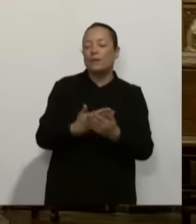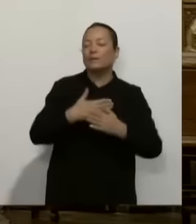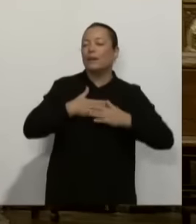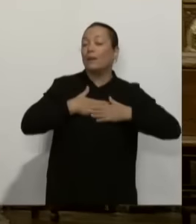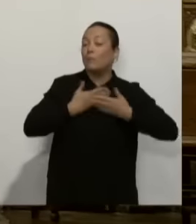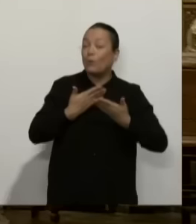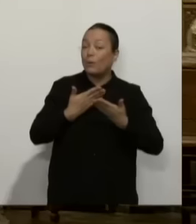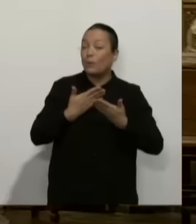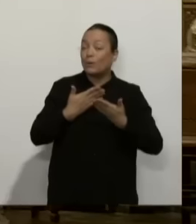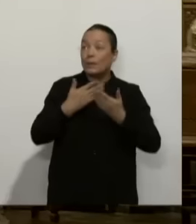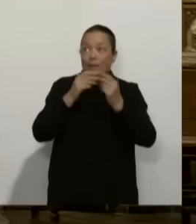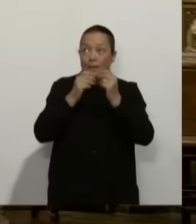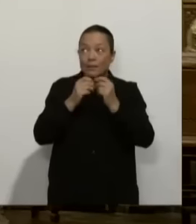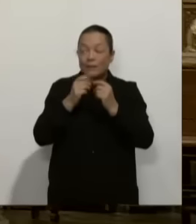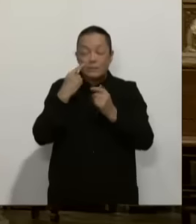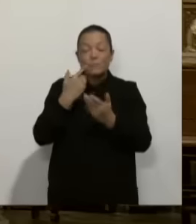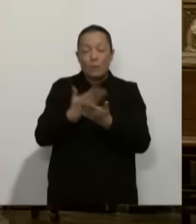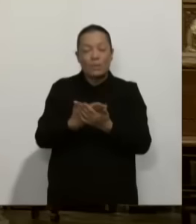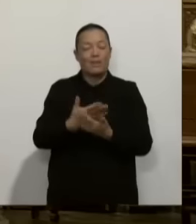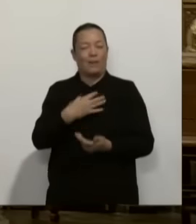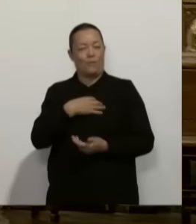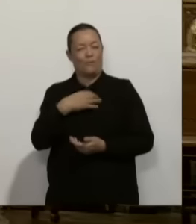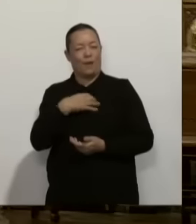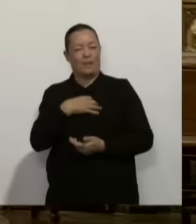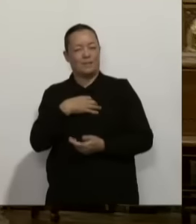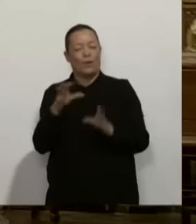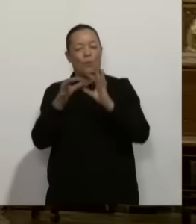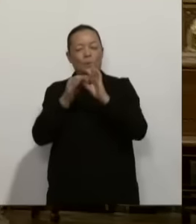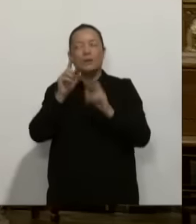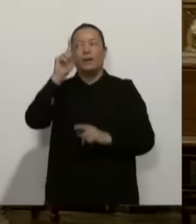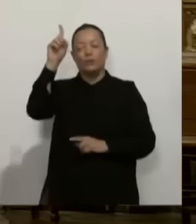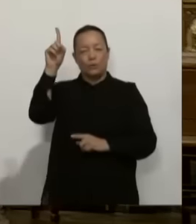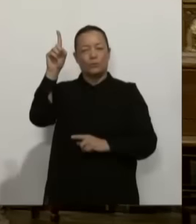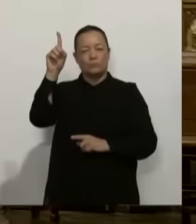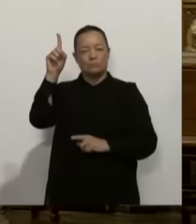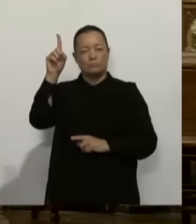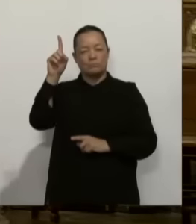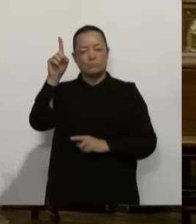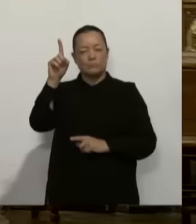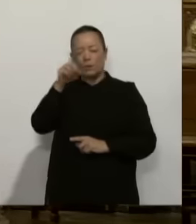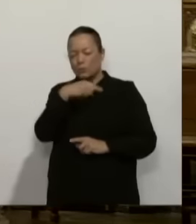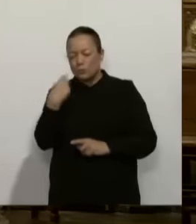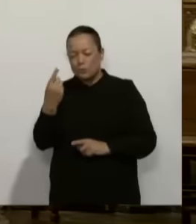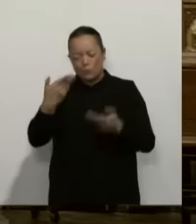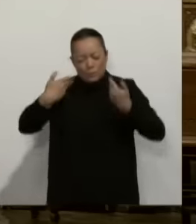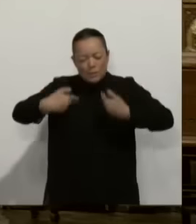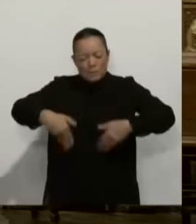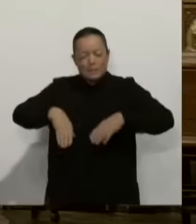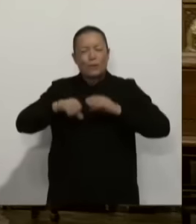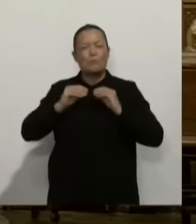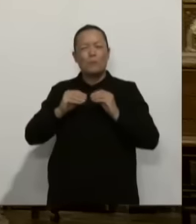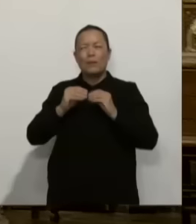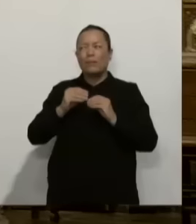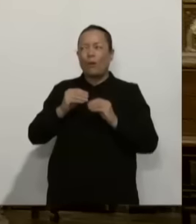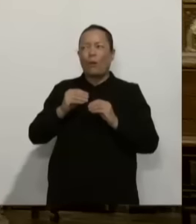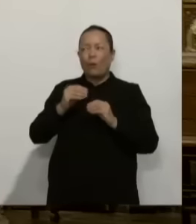nuestra presencia despierte confianza? ¿Será que nuestra vida habla de un Dios cercano o